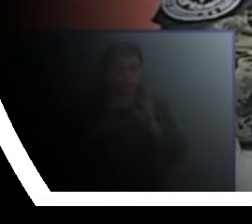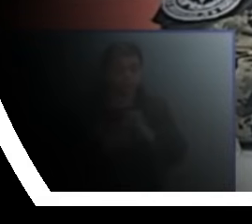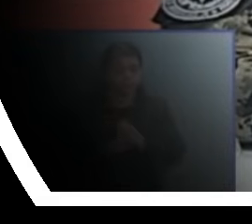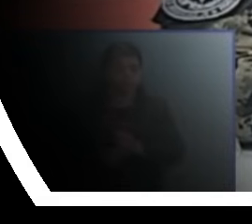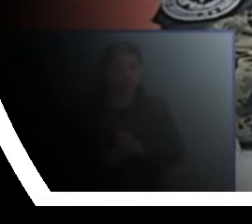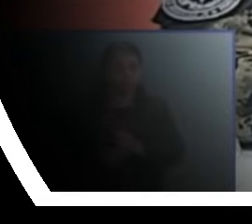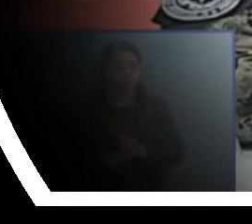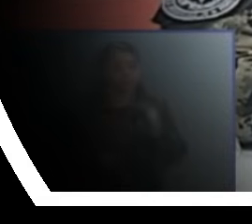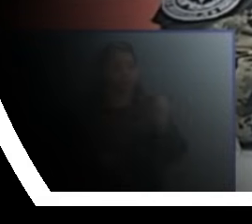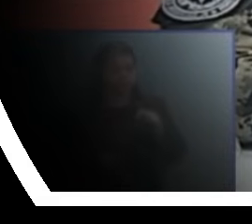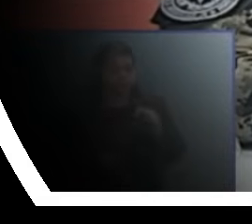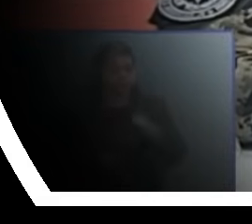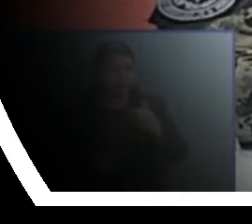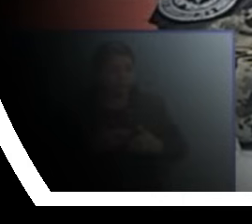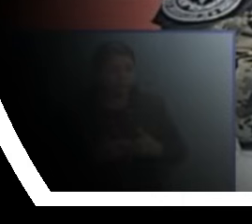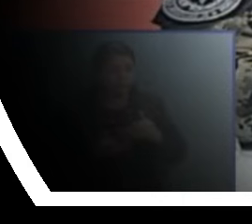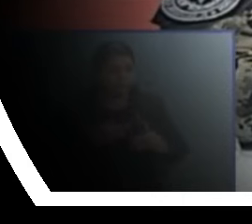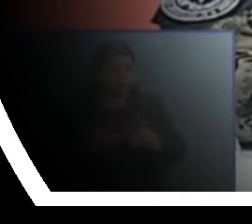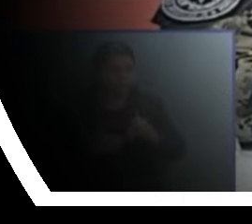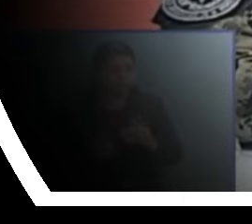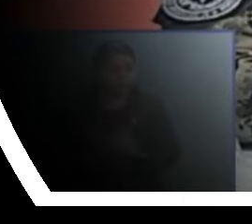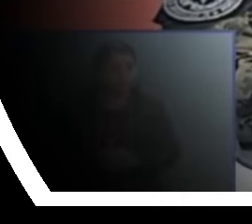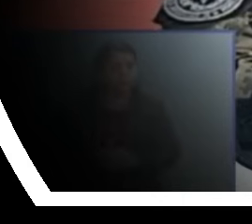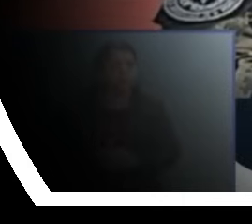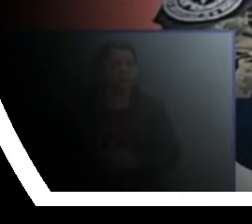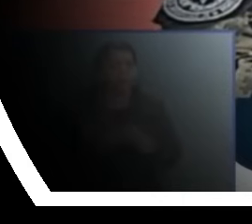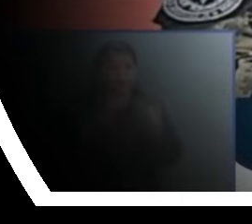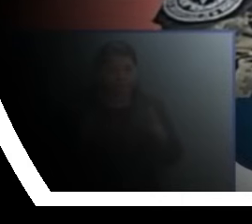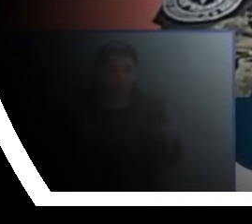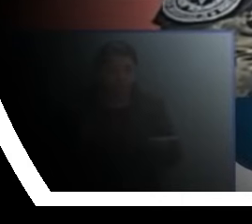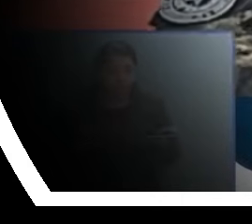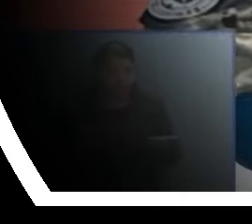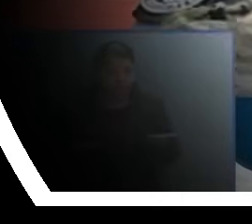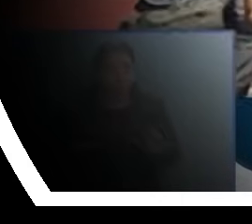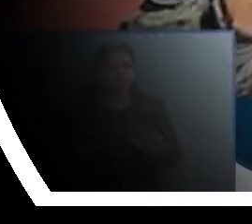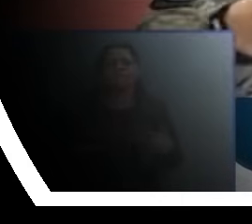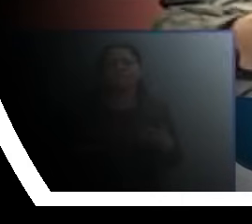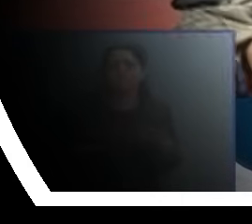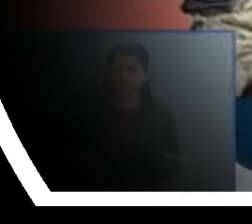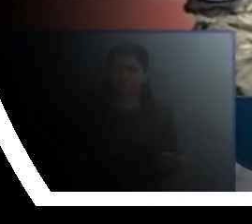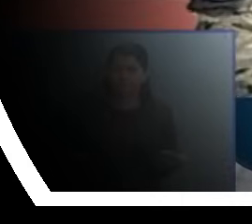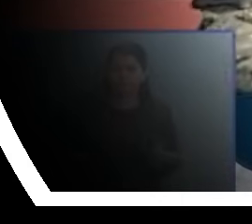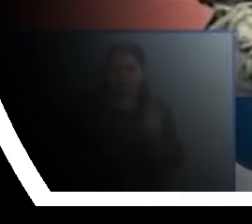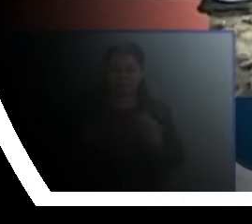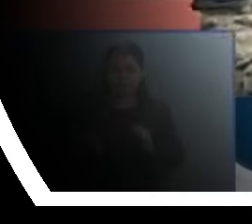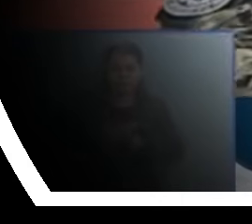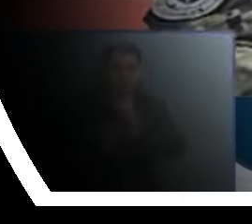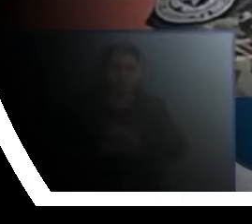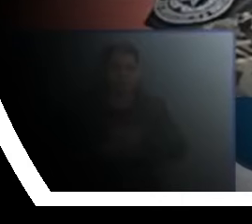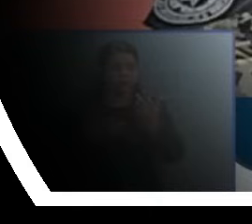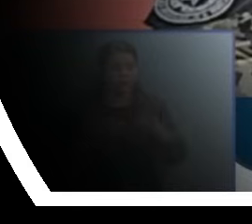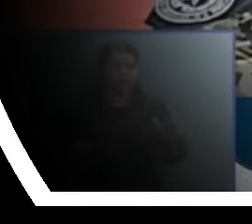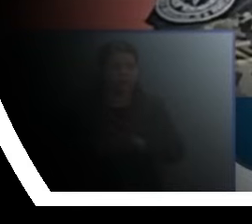son procedimientos que se hacen para determinar si va a ser